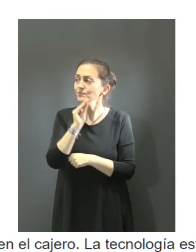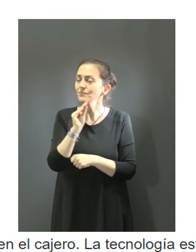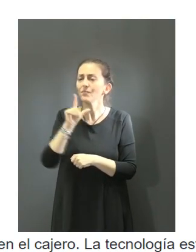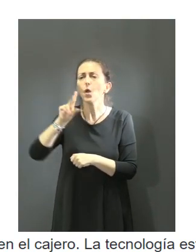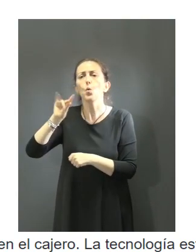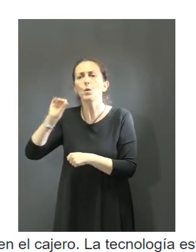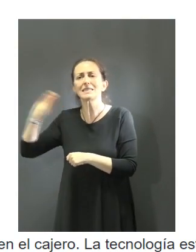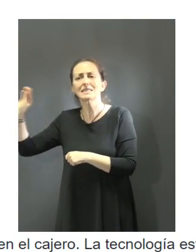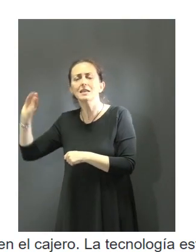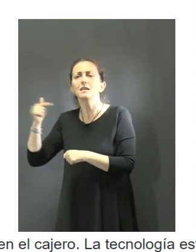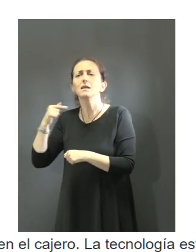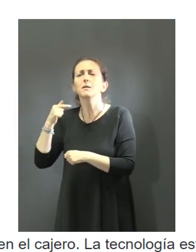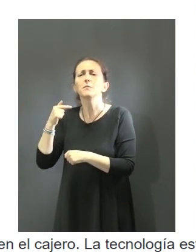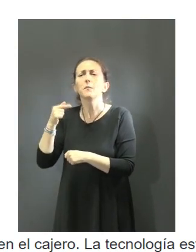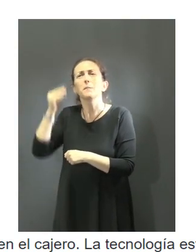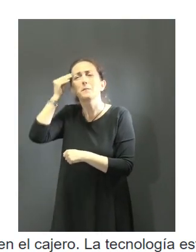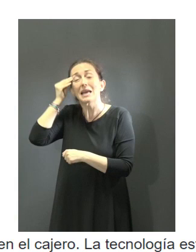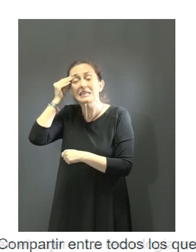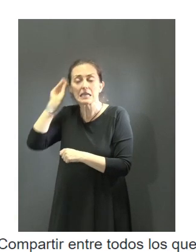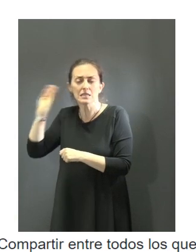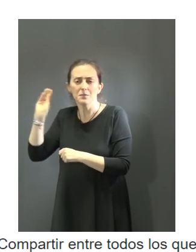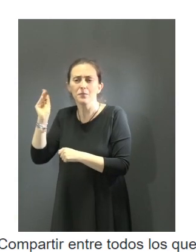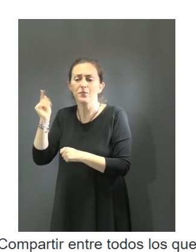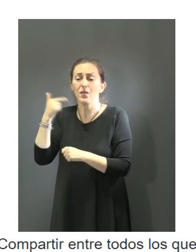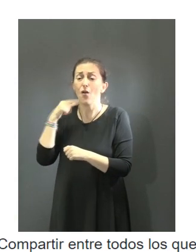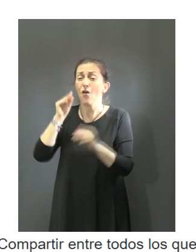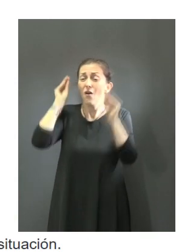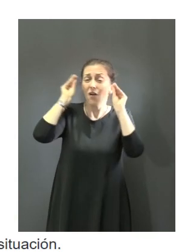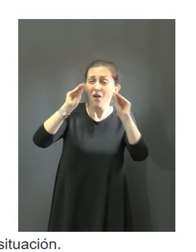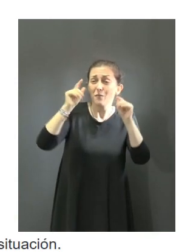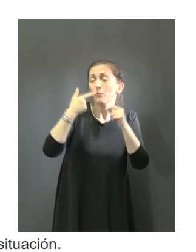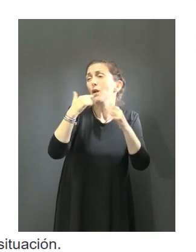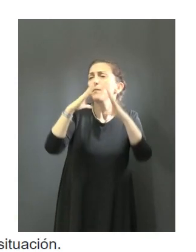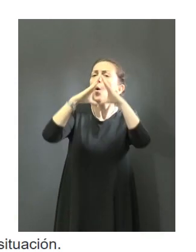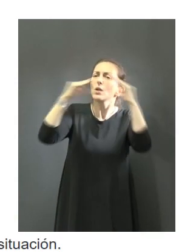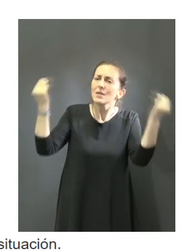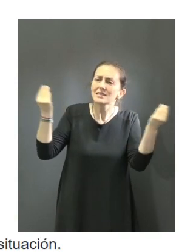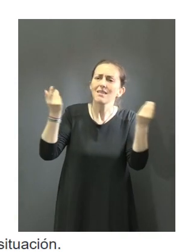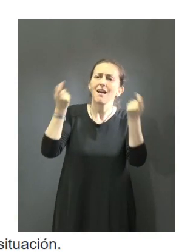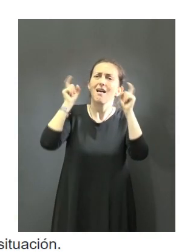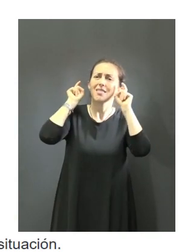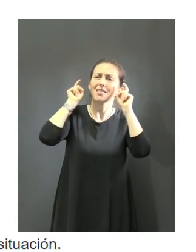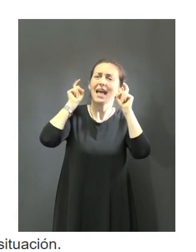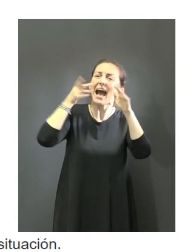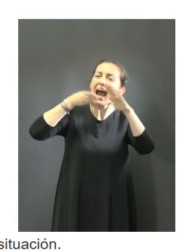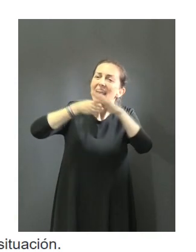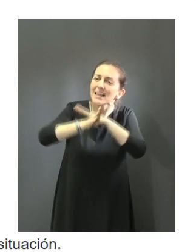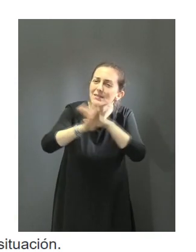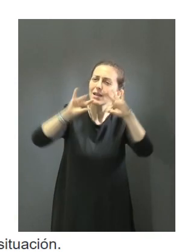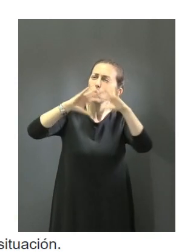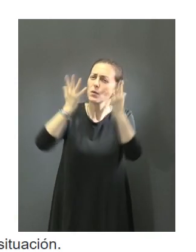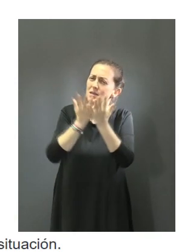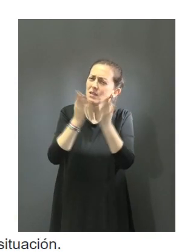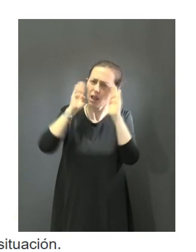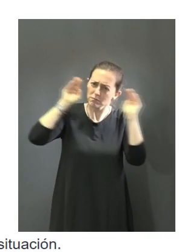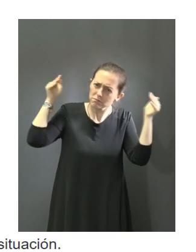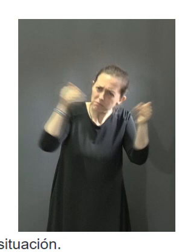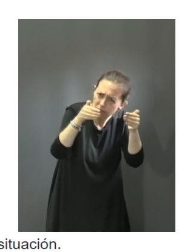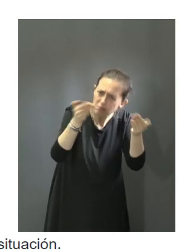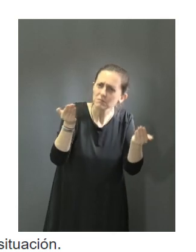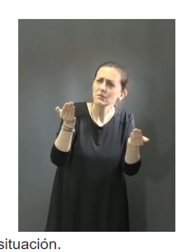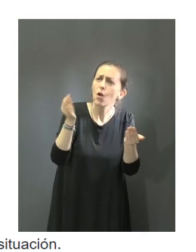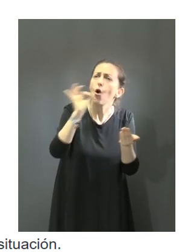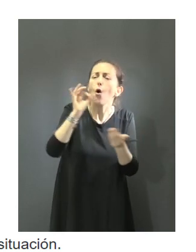¿Se presta suficiente atención desde la formación en la universidad a la accesibilidad universal y